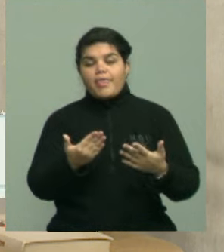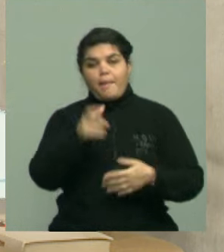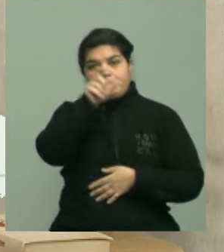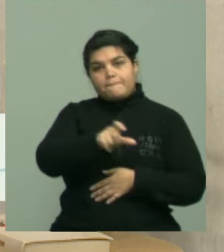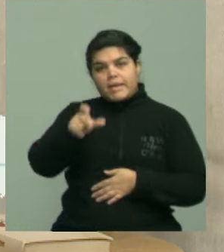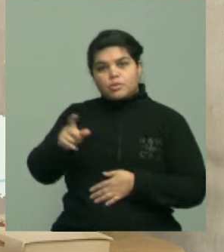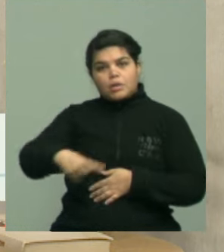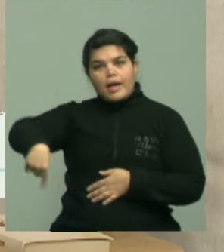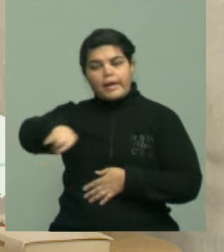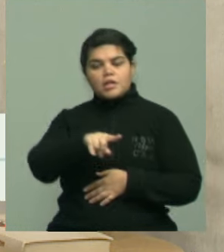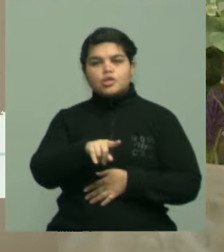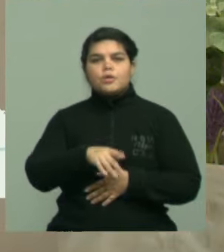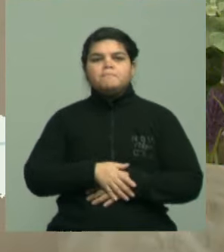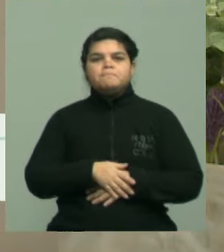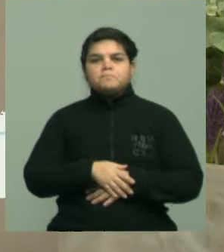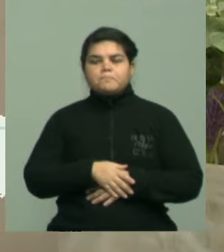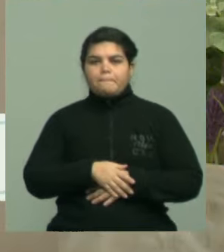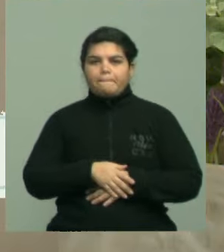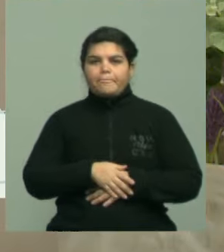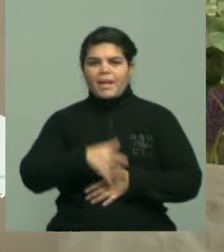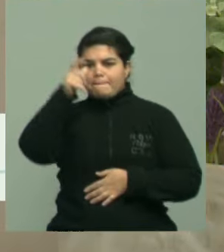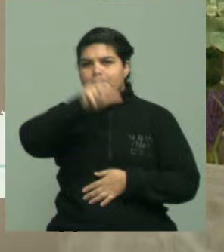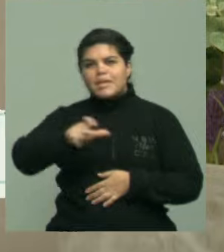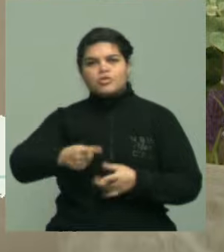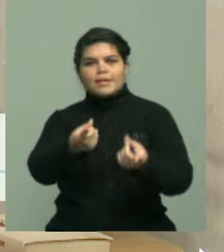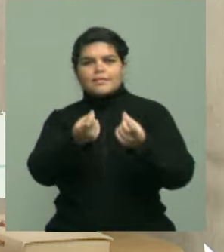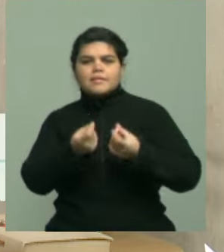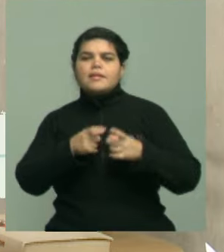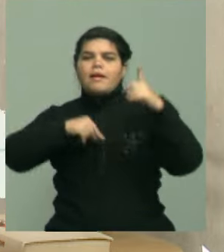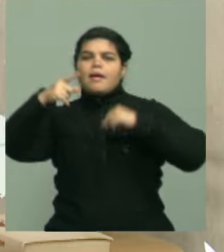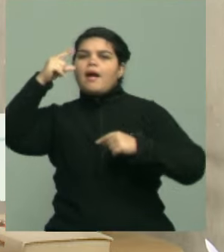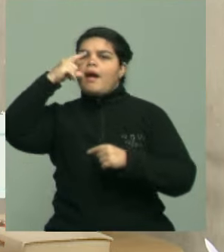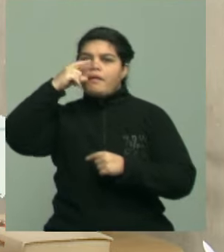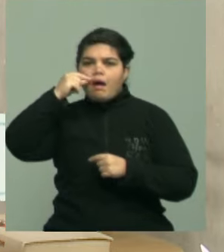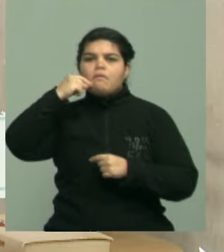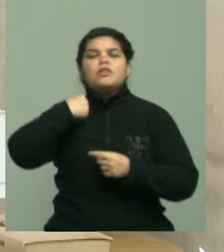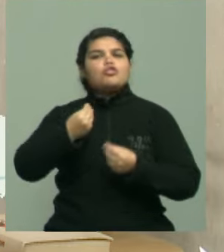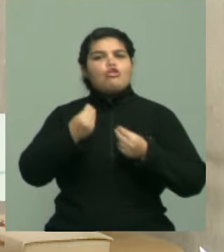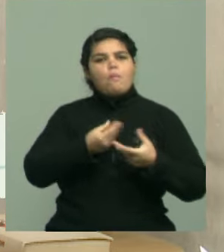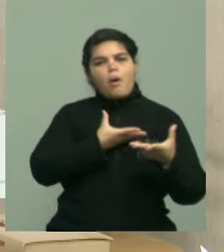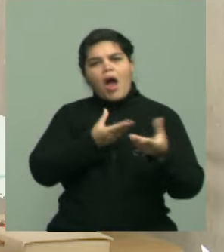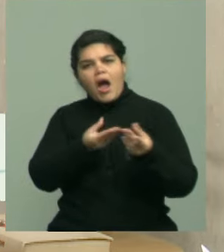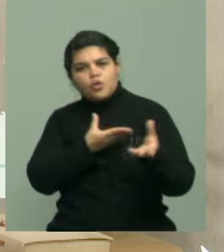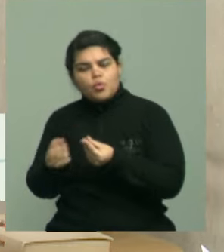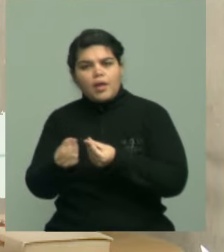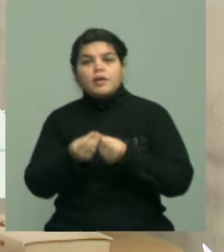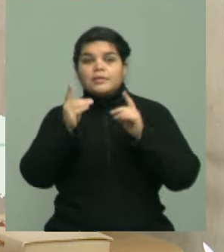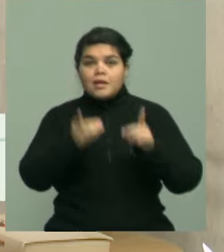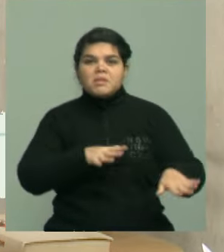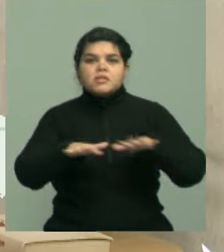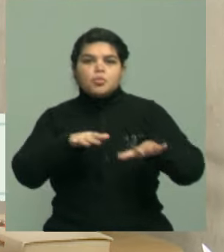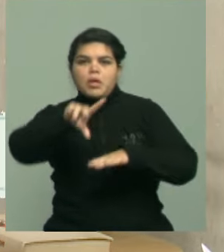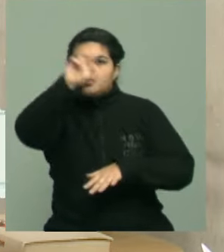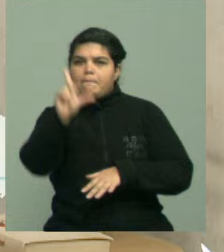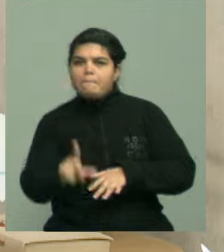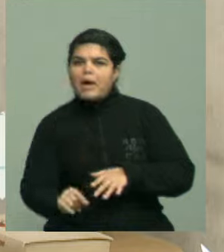la requieran. Para pedir, tener la autorización, y no tener ningún tipo de para explicarnos toda la situación que está pasando en el país actualmente, cómo viene